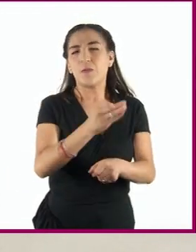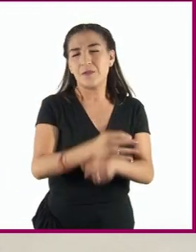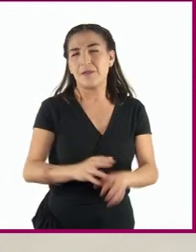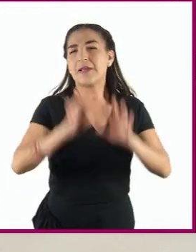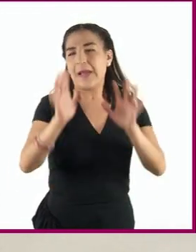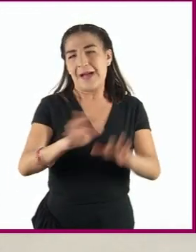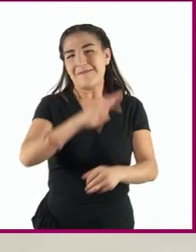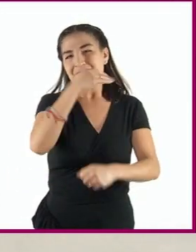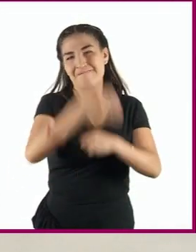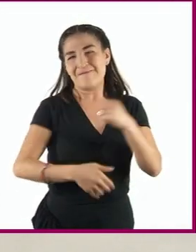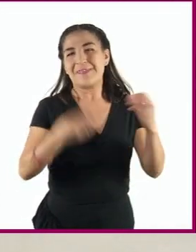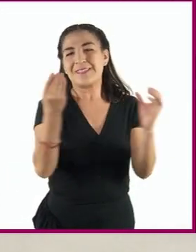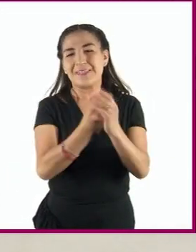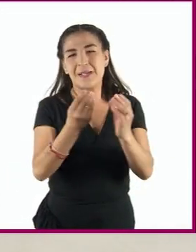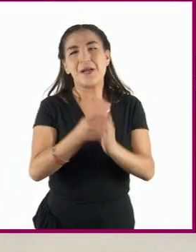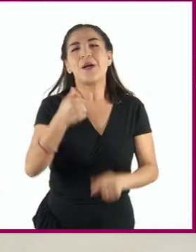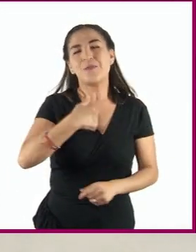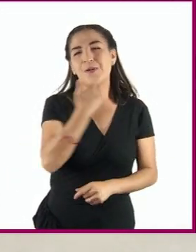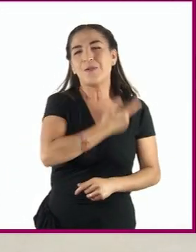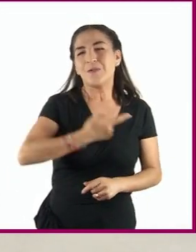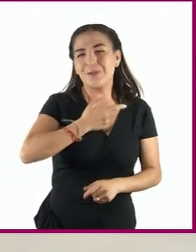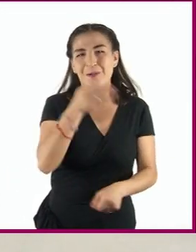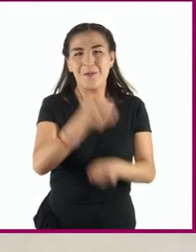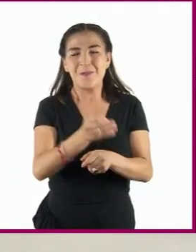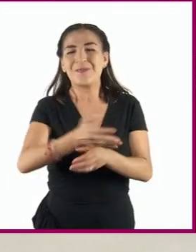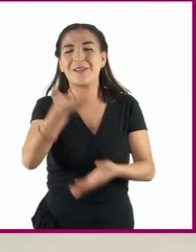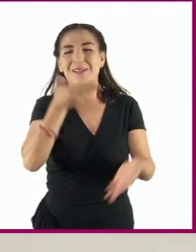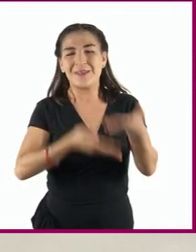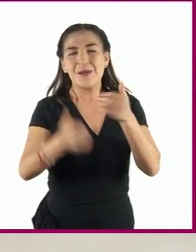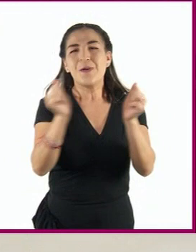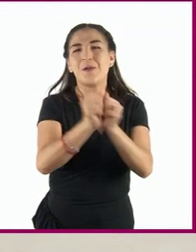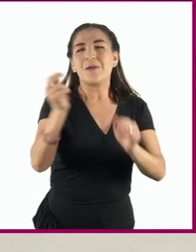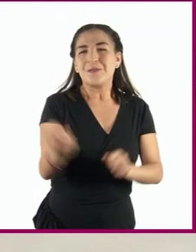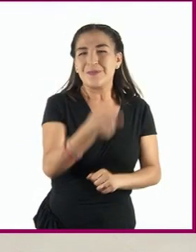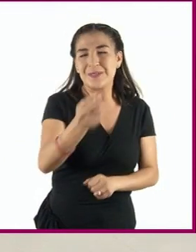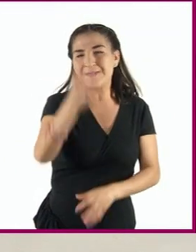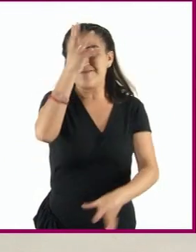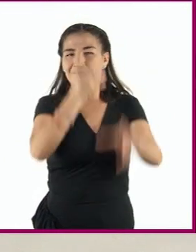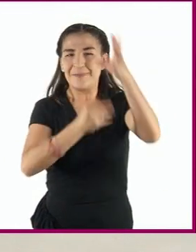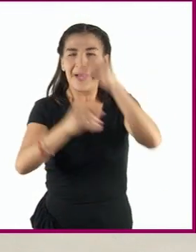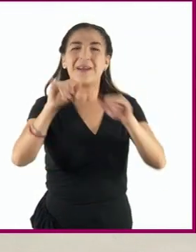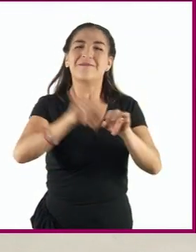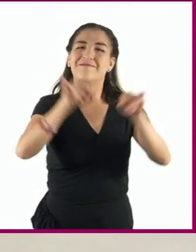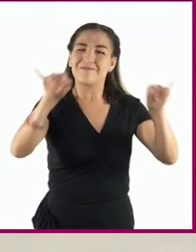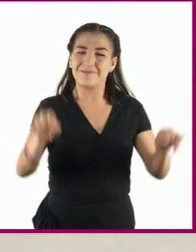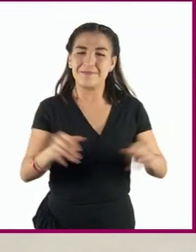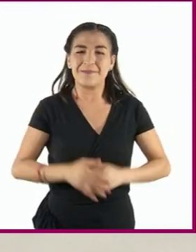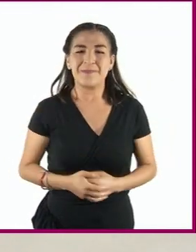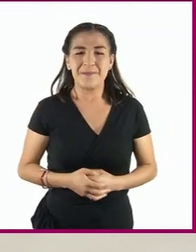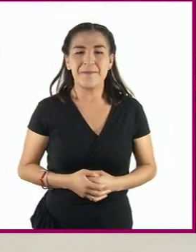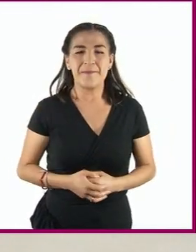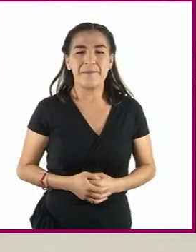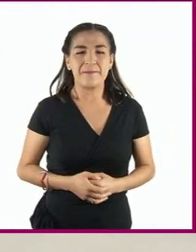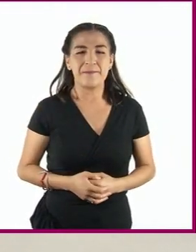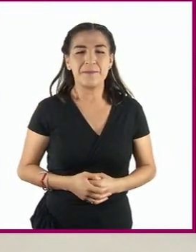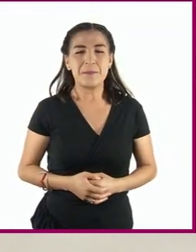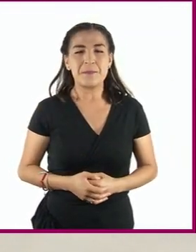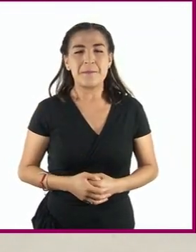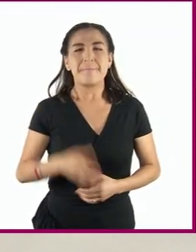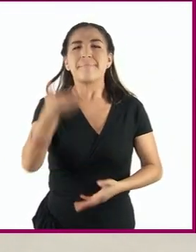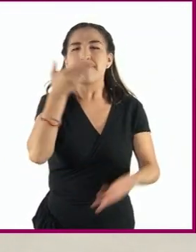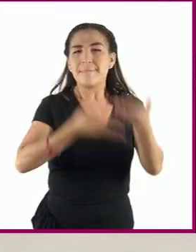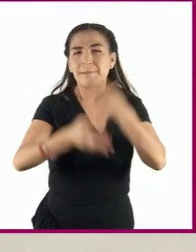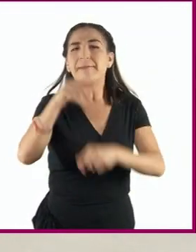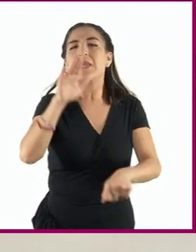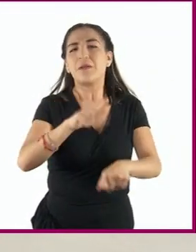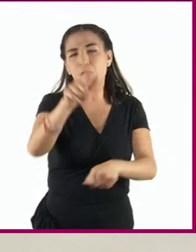de la sesión. Fue para mí un placer compartir con ustedes este espacio de aprendizaje a distancia. Les invito a compartir